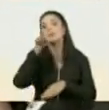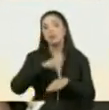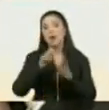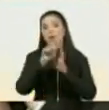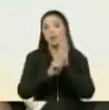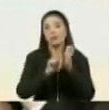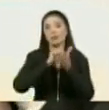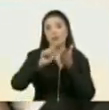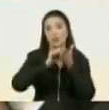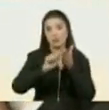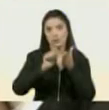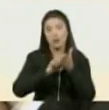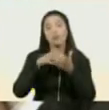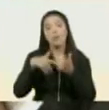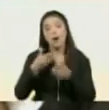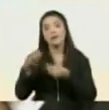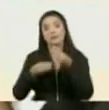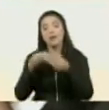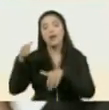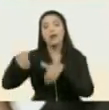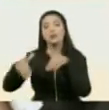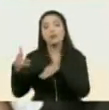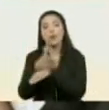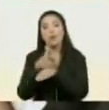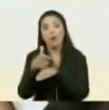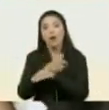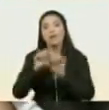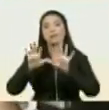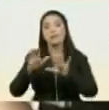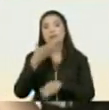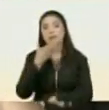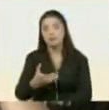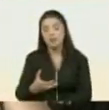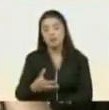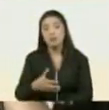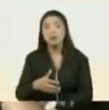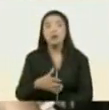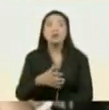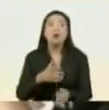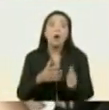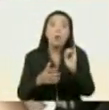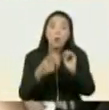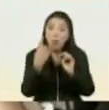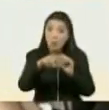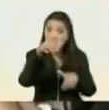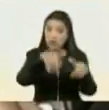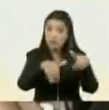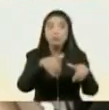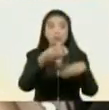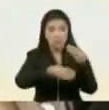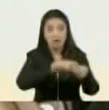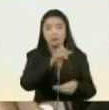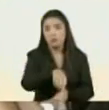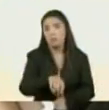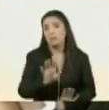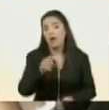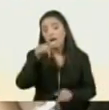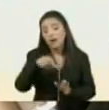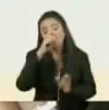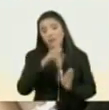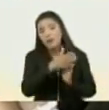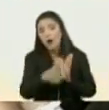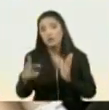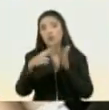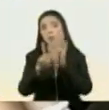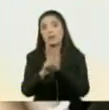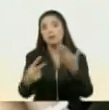se van a hacer elecciones de gobernadoras y gobernadores el 10 de diciembre. Y si aparecen otras elecciones en el camino, se harán en este año